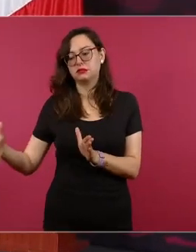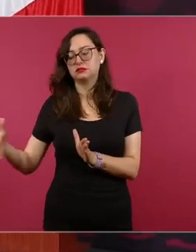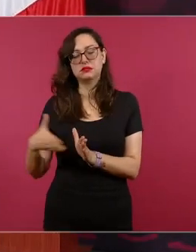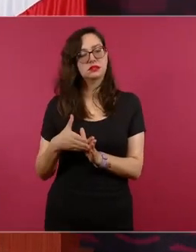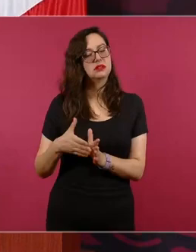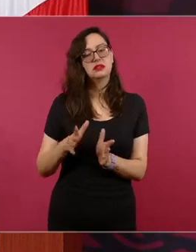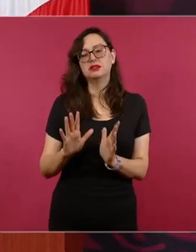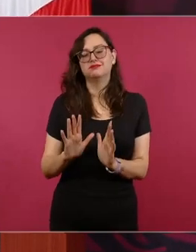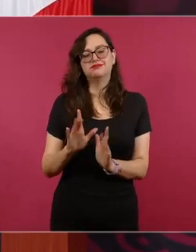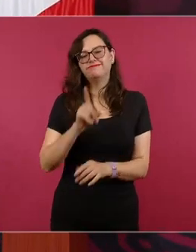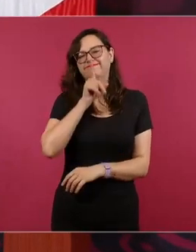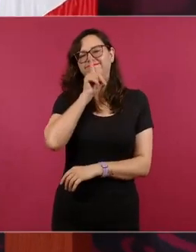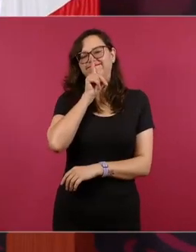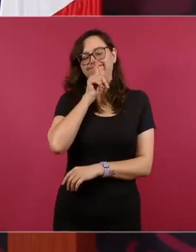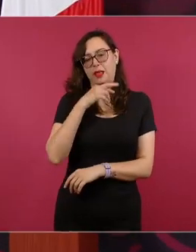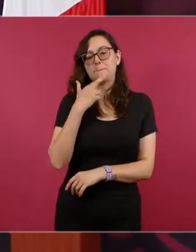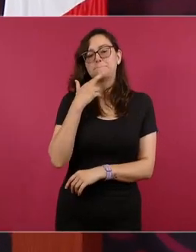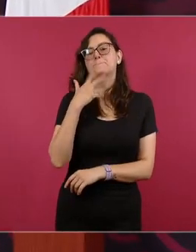definitiva,